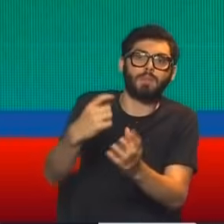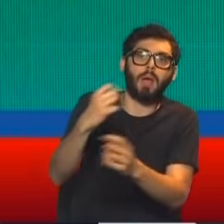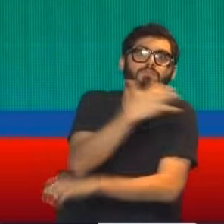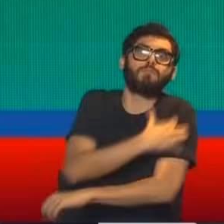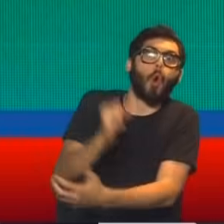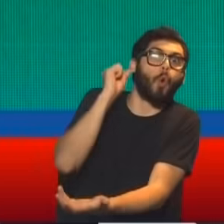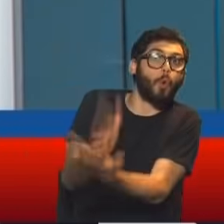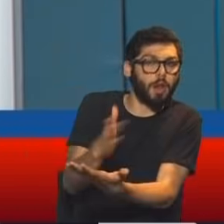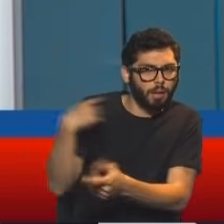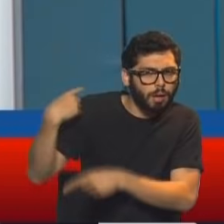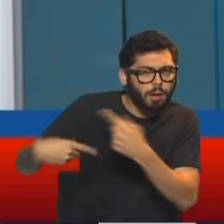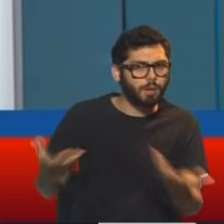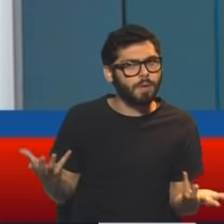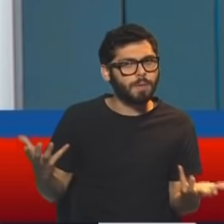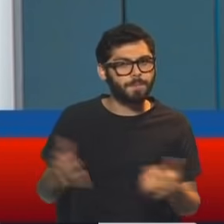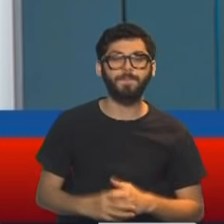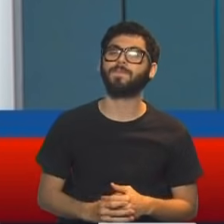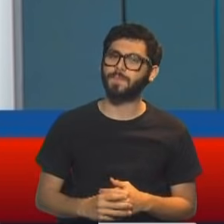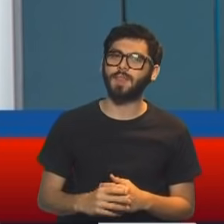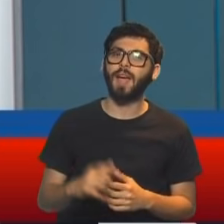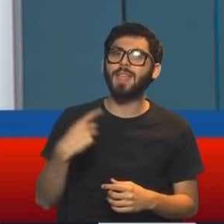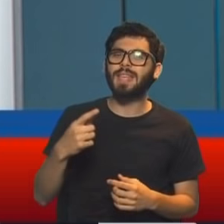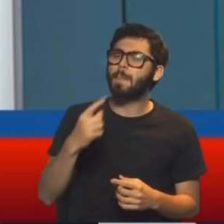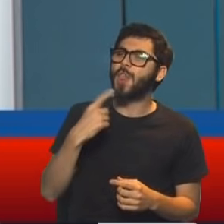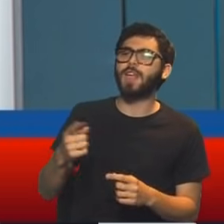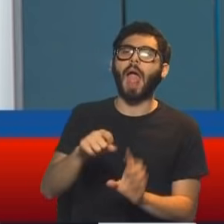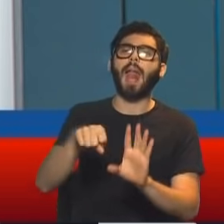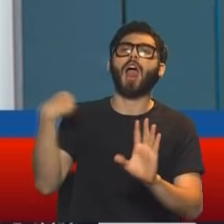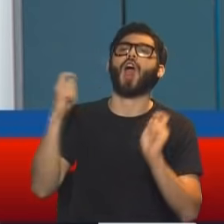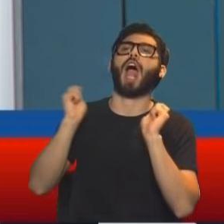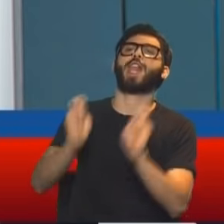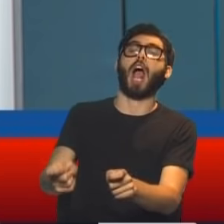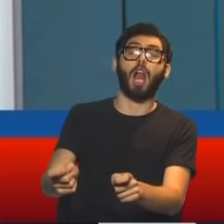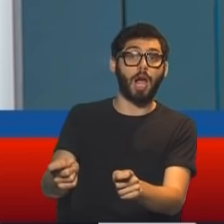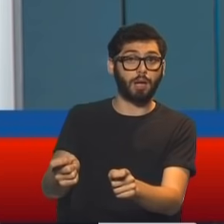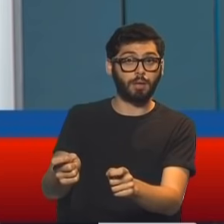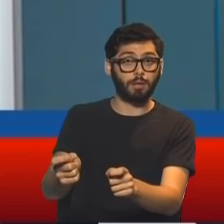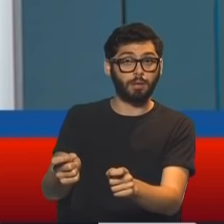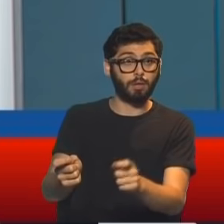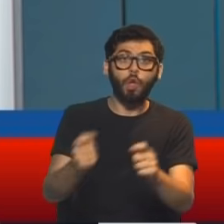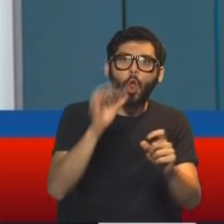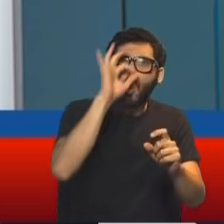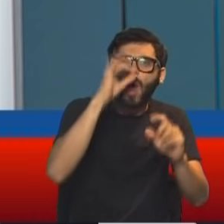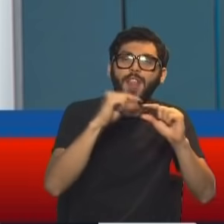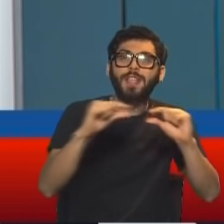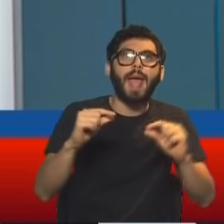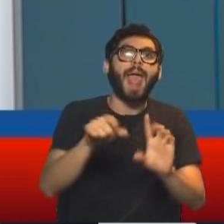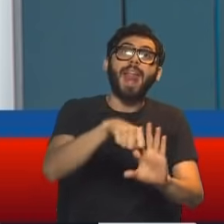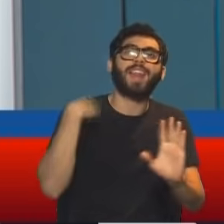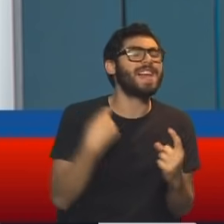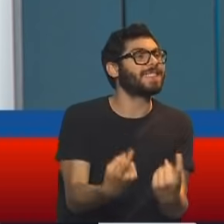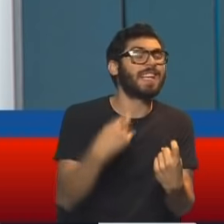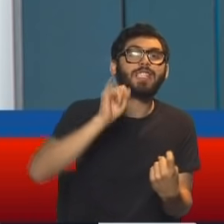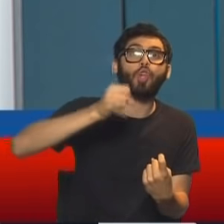Exactamente, pobre. siempre les regalan heladeras. No es imprescindible tener una heladera. No, te la